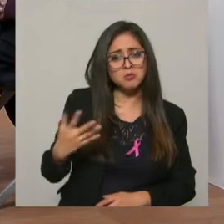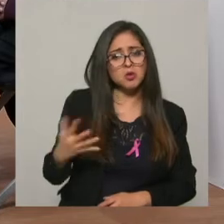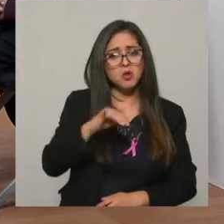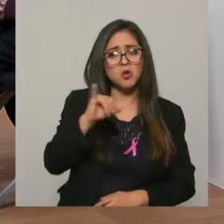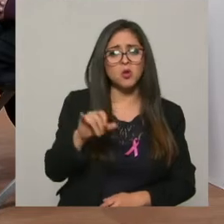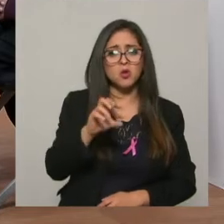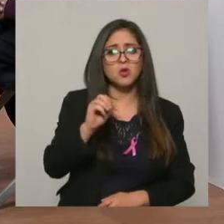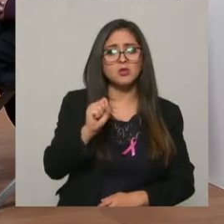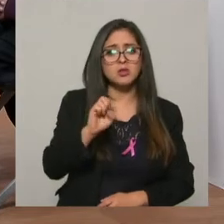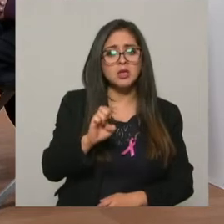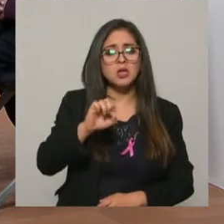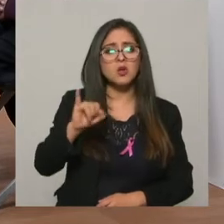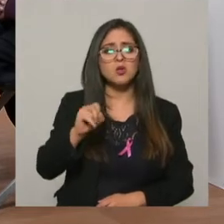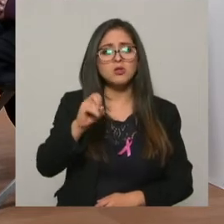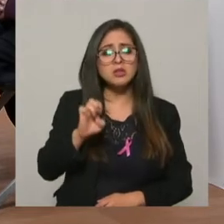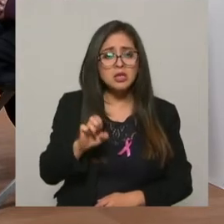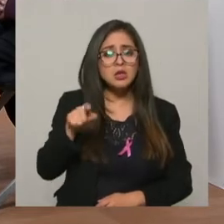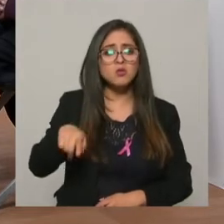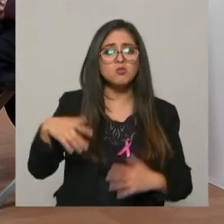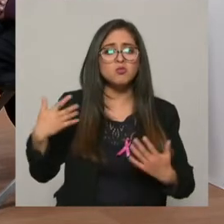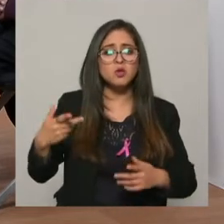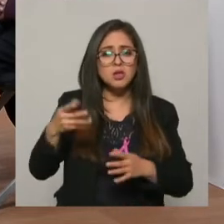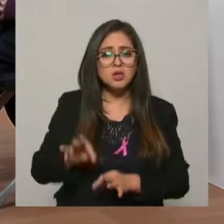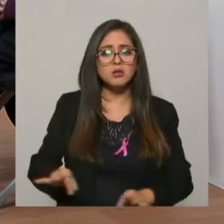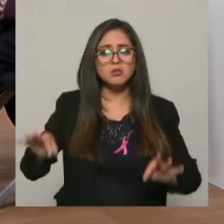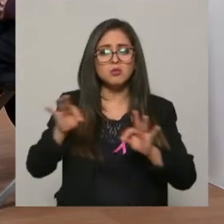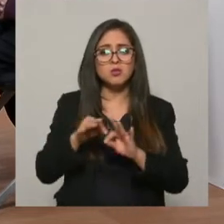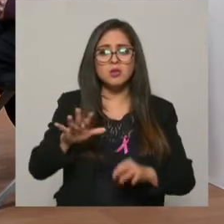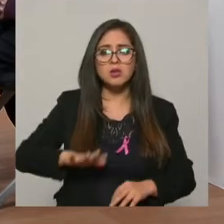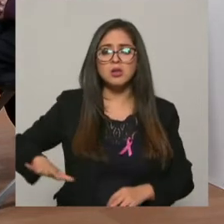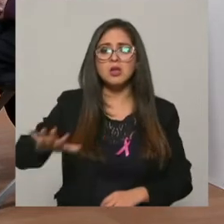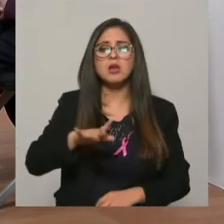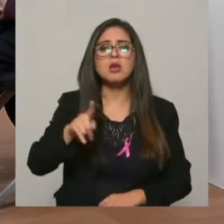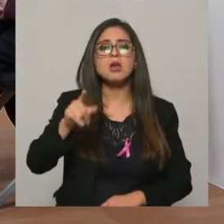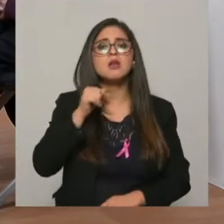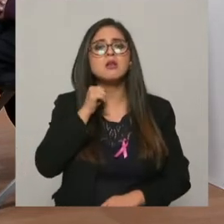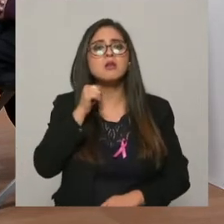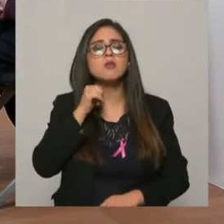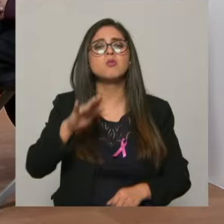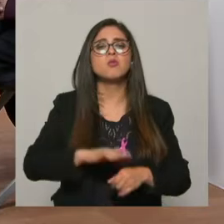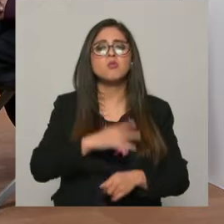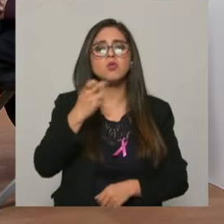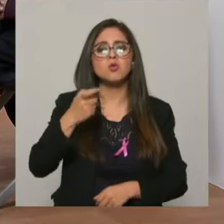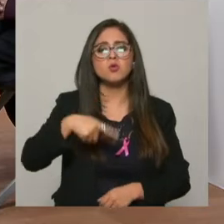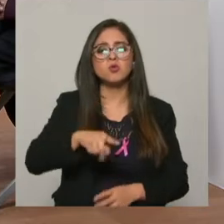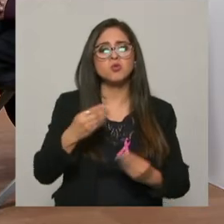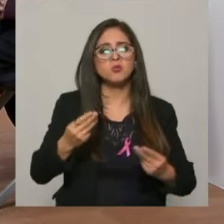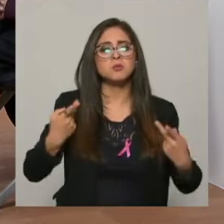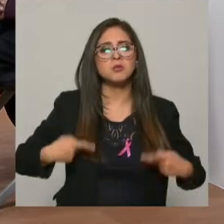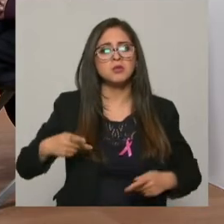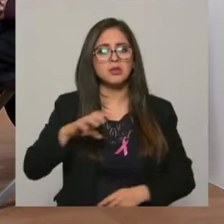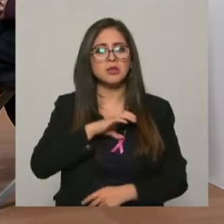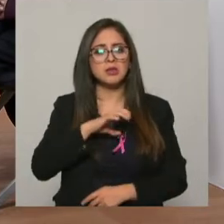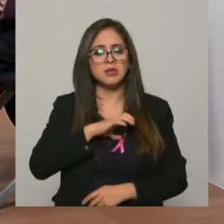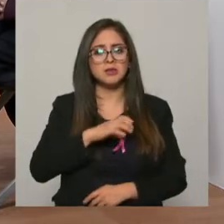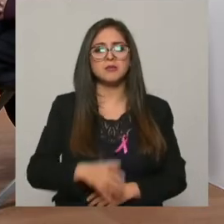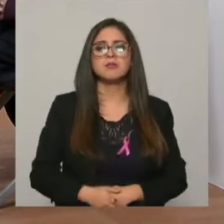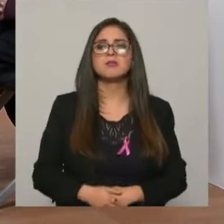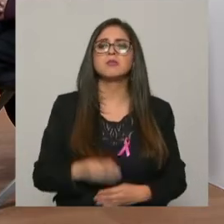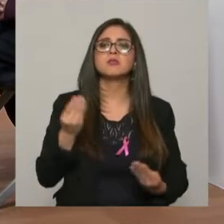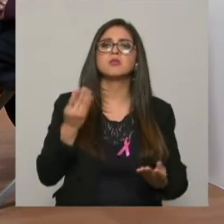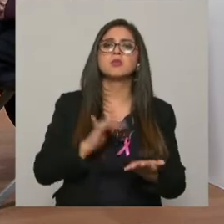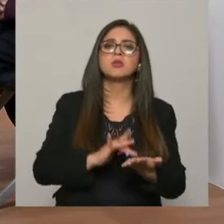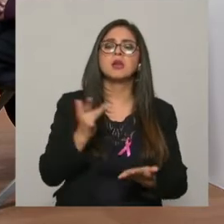pueblo y de la colonia, del barrio de Azcapotzalco, y por eso es que tiene tanto cariño de la gente. Pues muchas gracias, Argel. Claro, no, pues